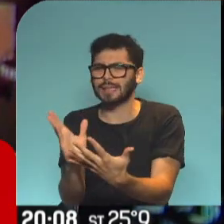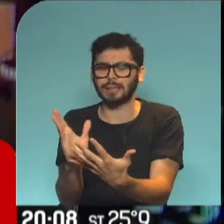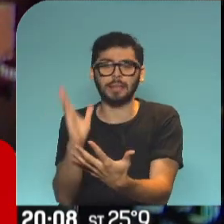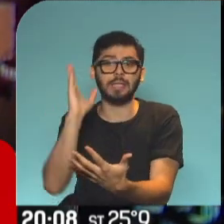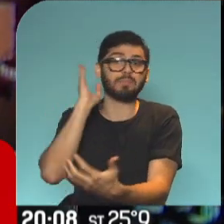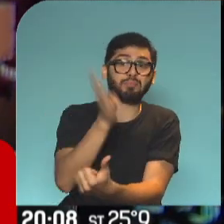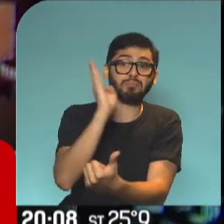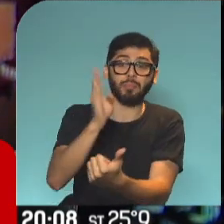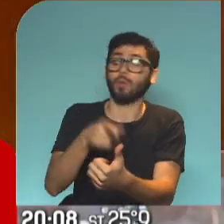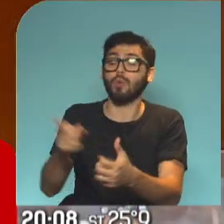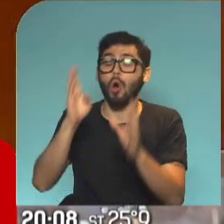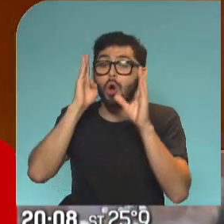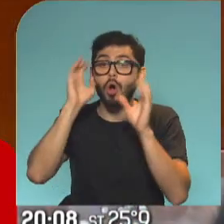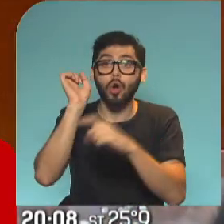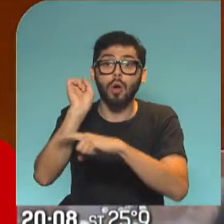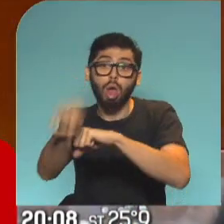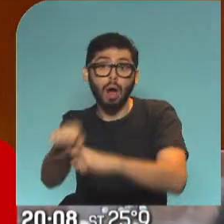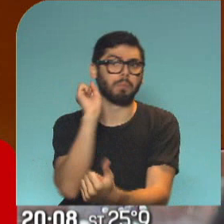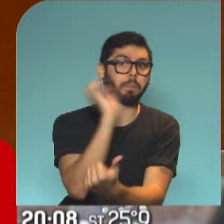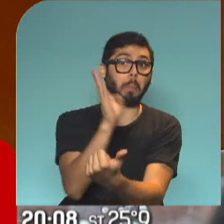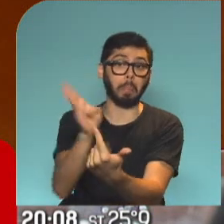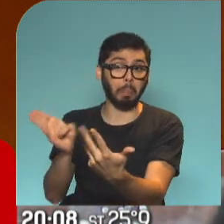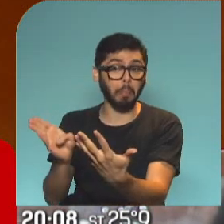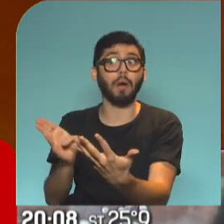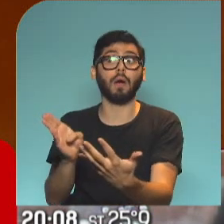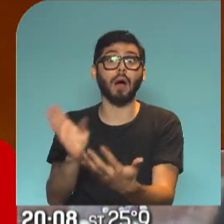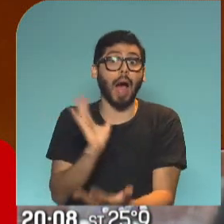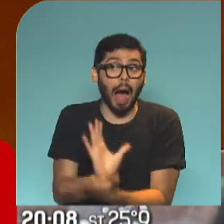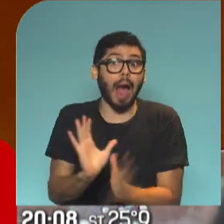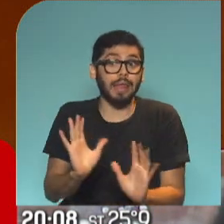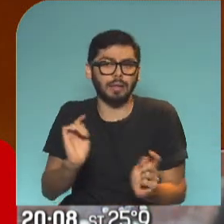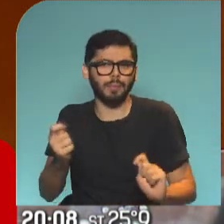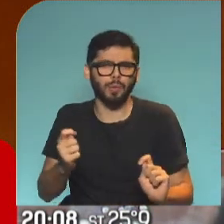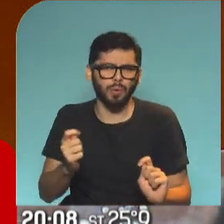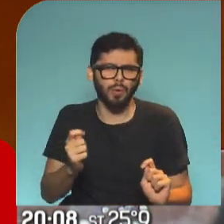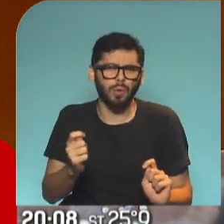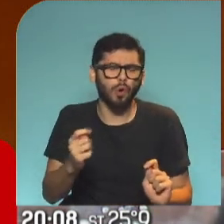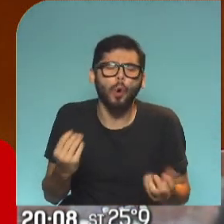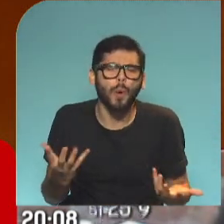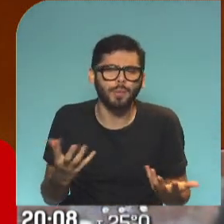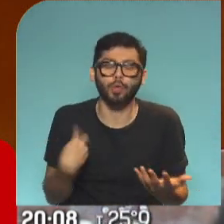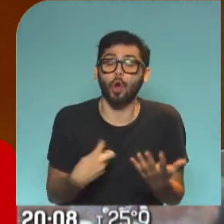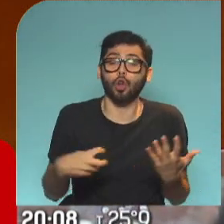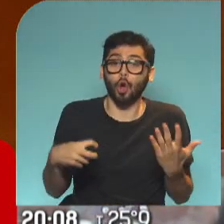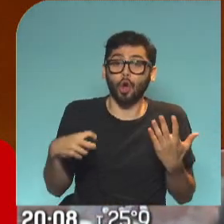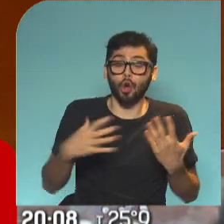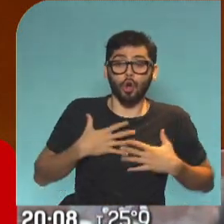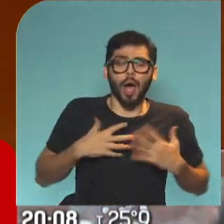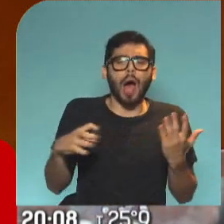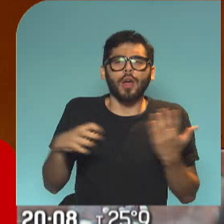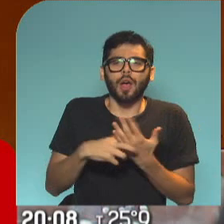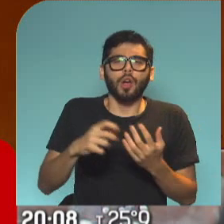van en ese camino y en lo primero que hace el consejo que podemos hacer es auditar sobre nuestra competencia que es la justicia federal